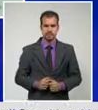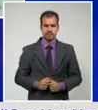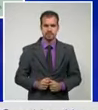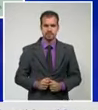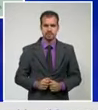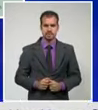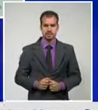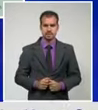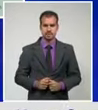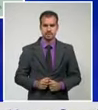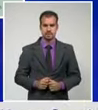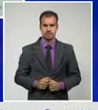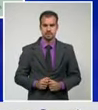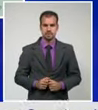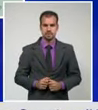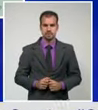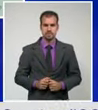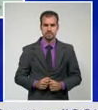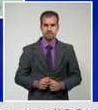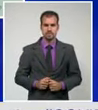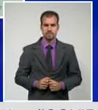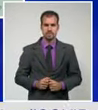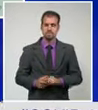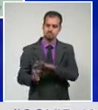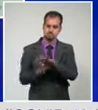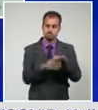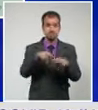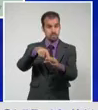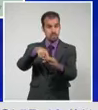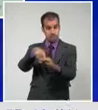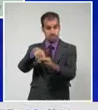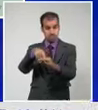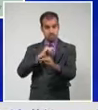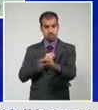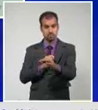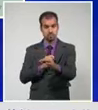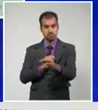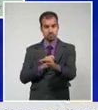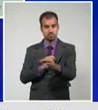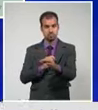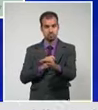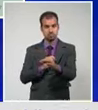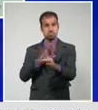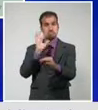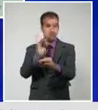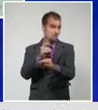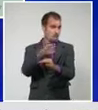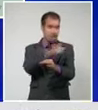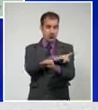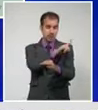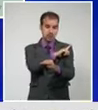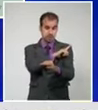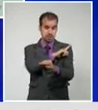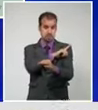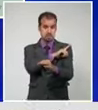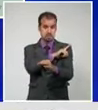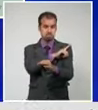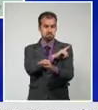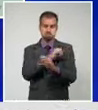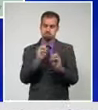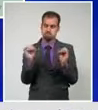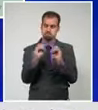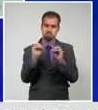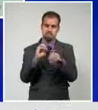Y el municipio especial Isla de la Juventud, al igual que el día de ayer, el día anterior, pues